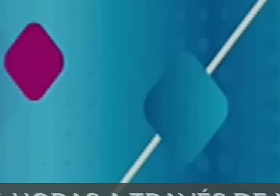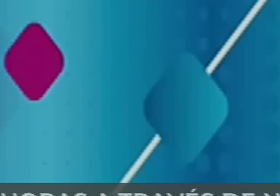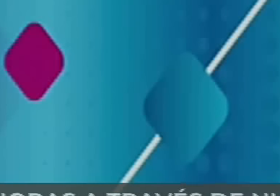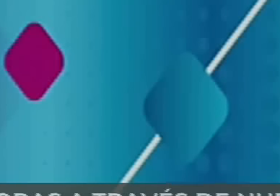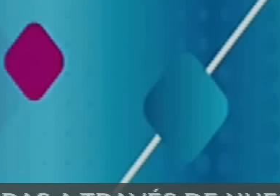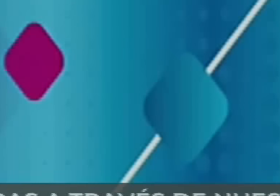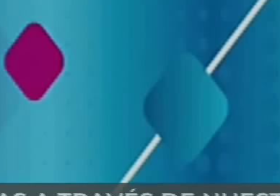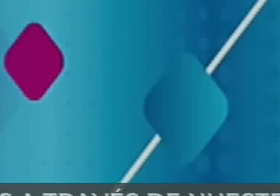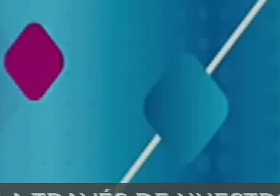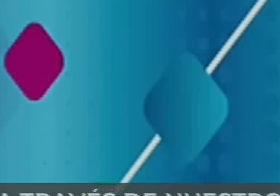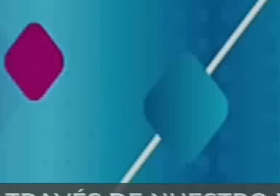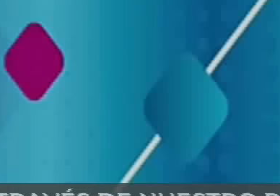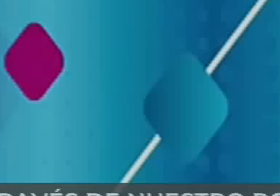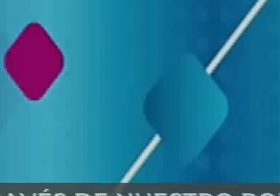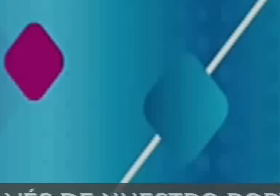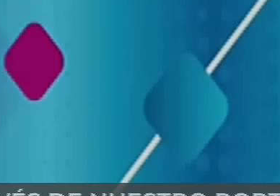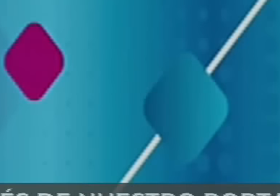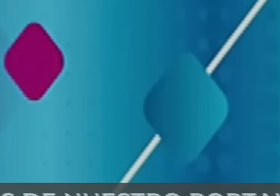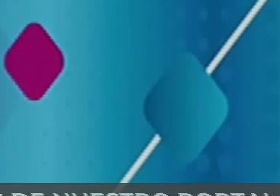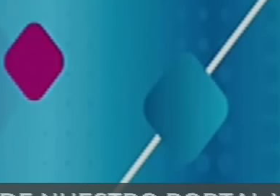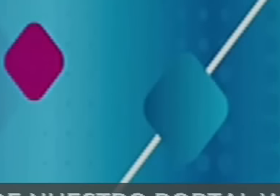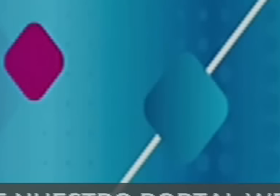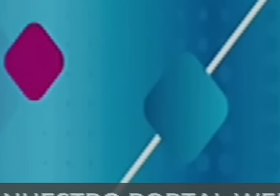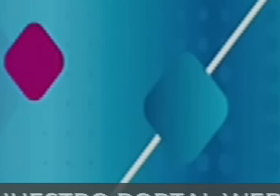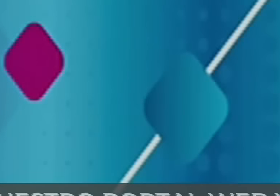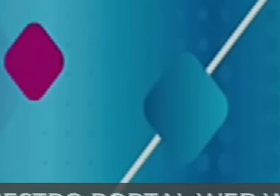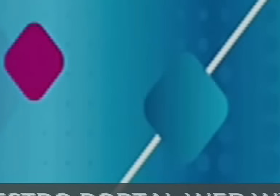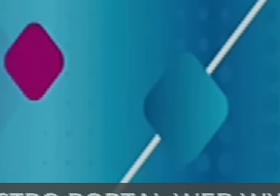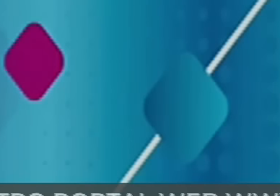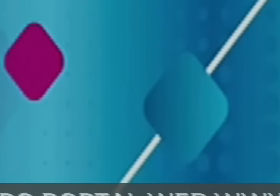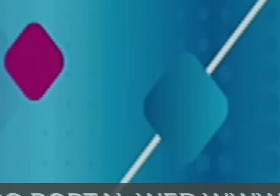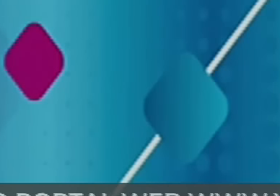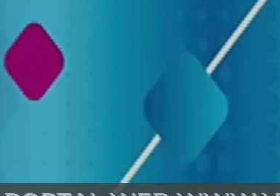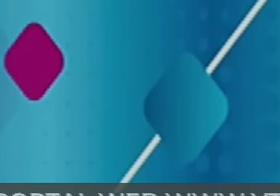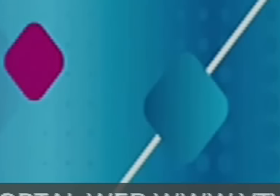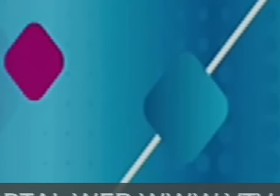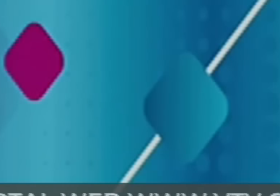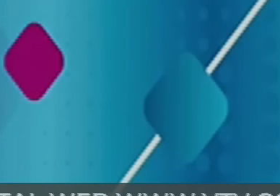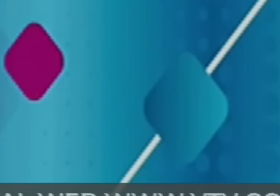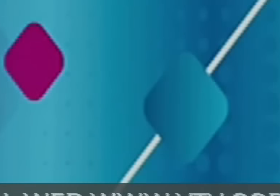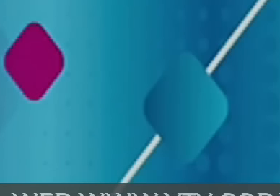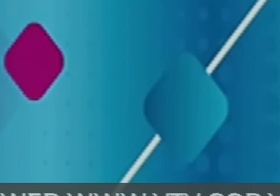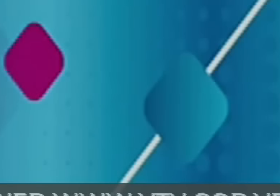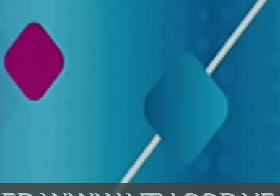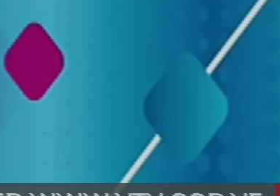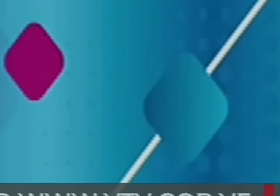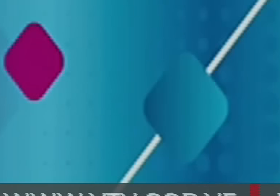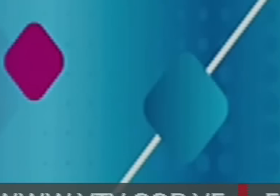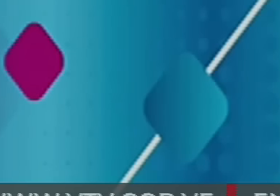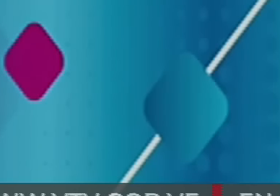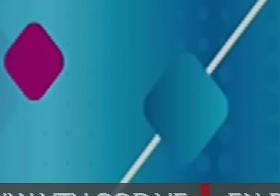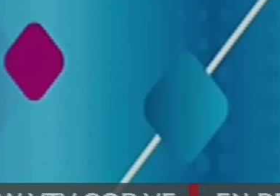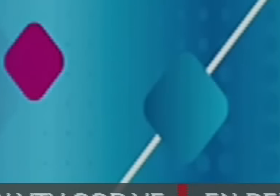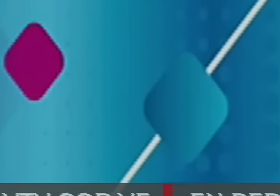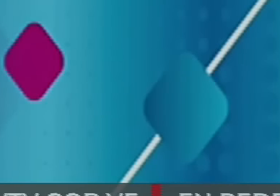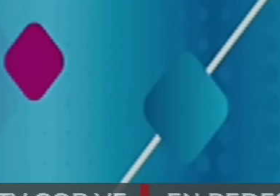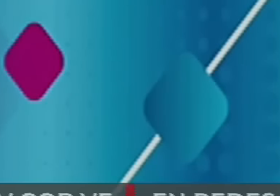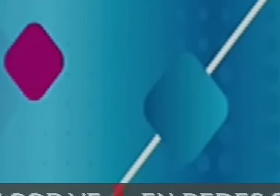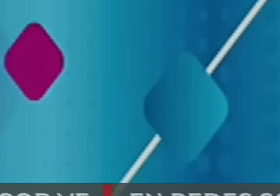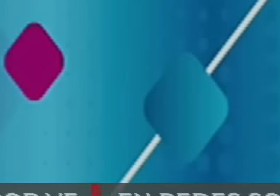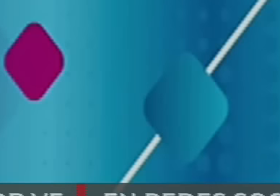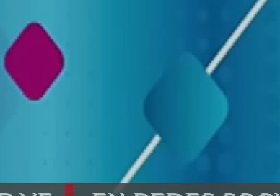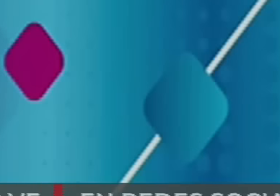brasileño son los campesinos y campesinas que desarrollan este modelo de agricultura